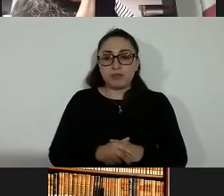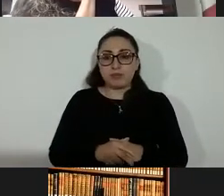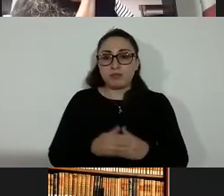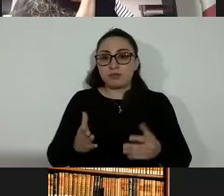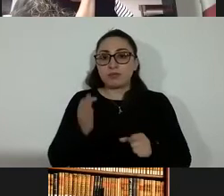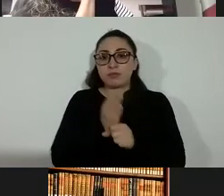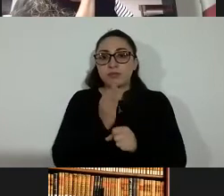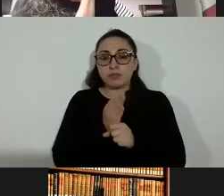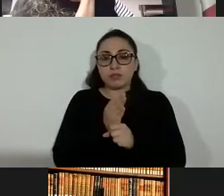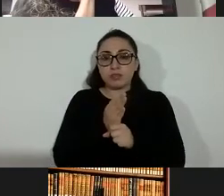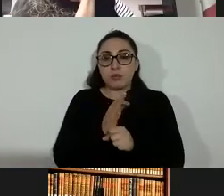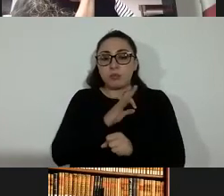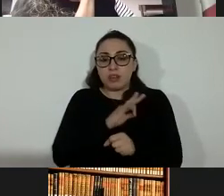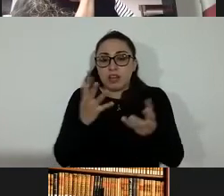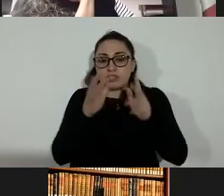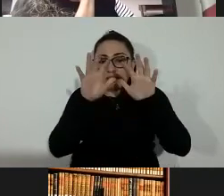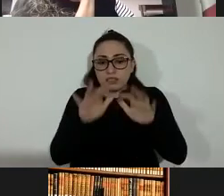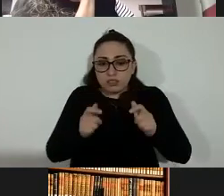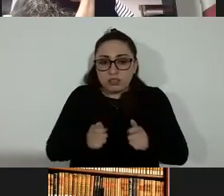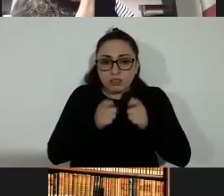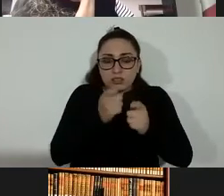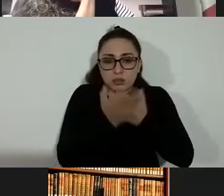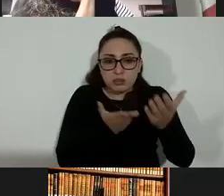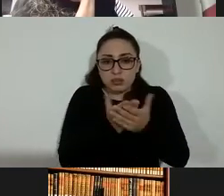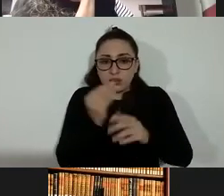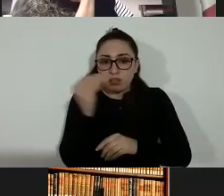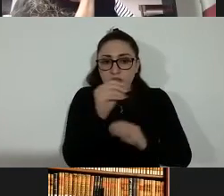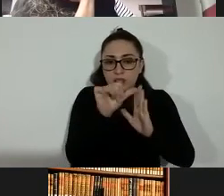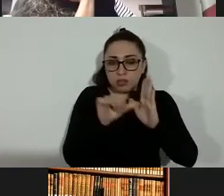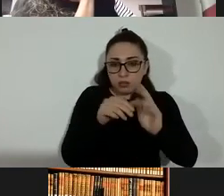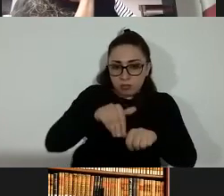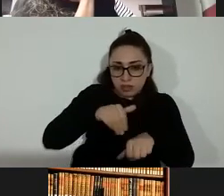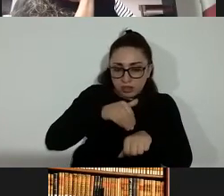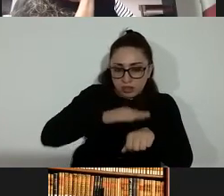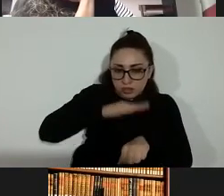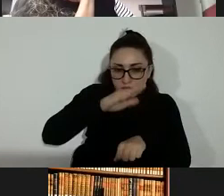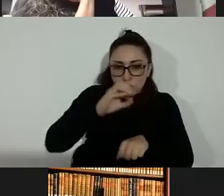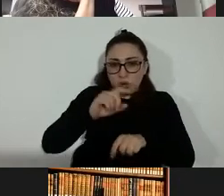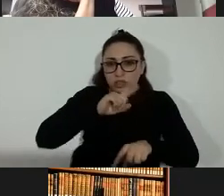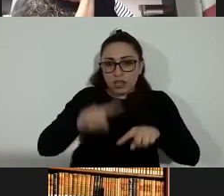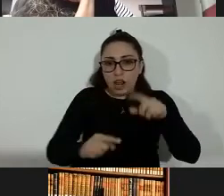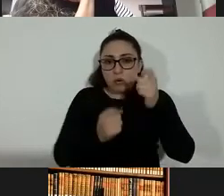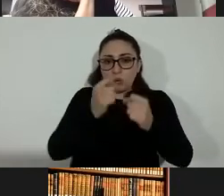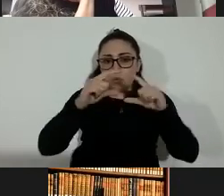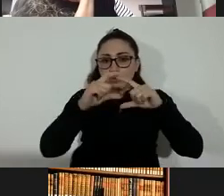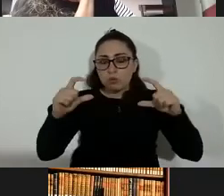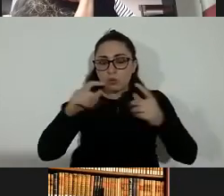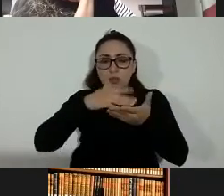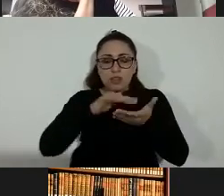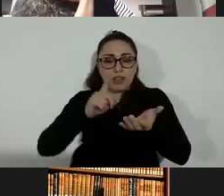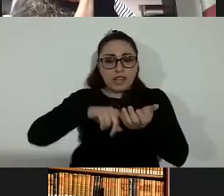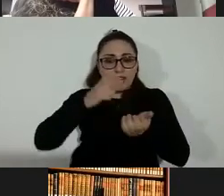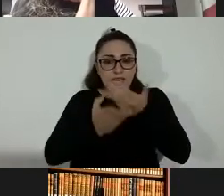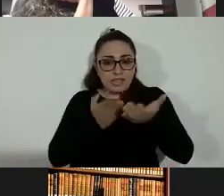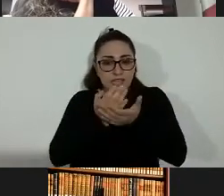puede recibir inclusive por escrito una adición o quizá quitar algunos párrafos normativos de lo